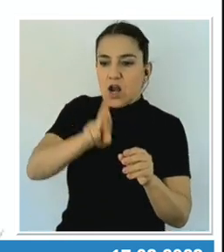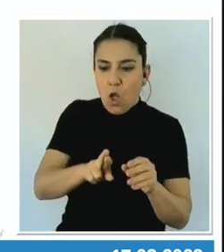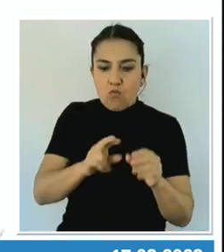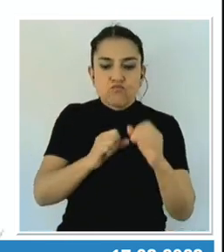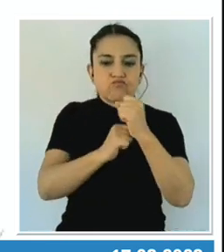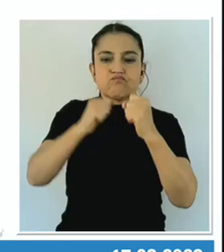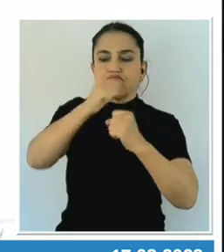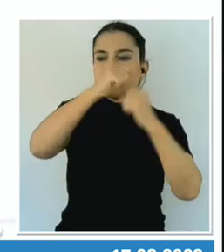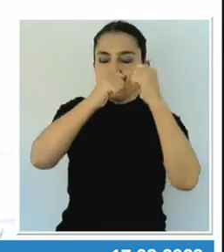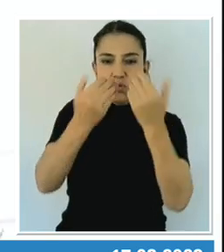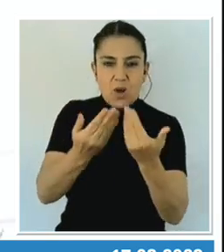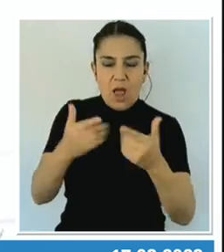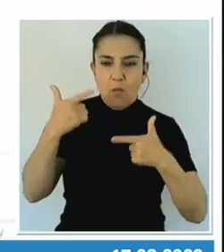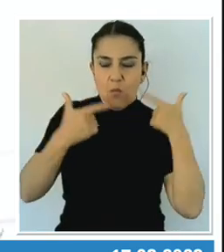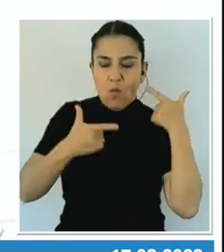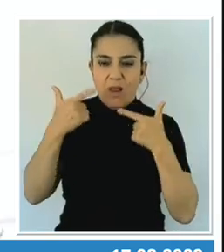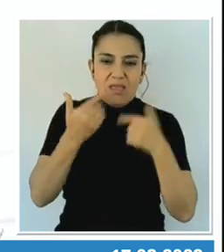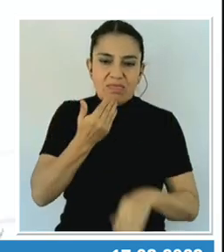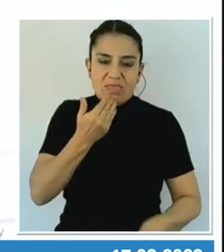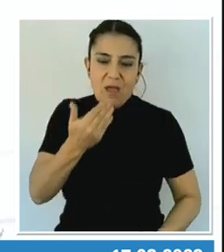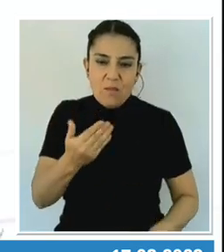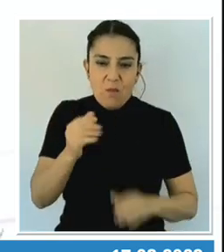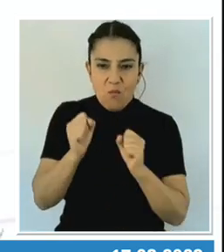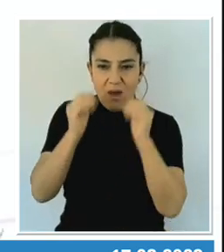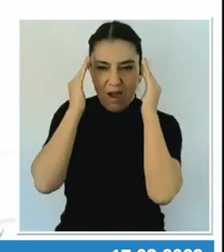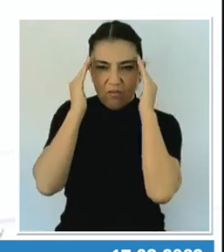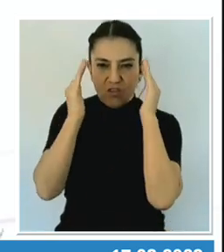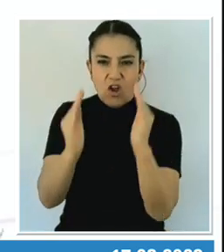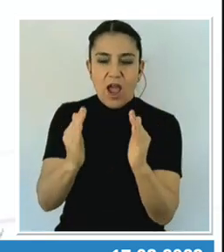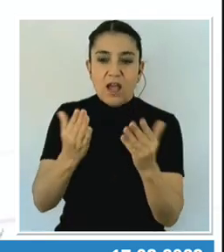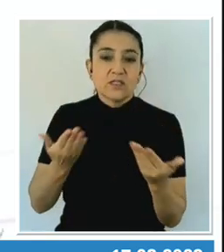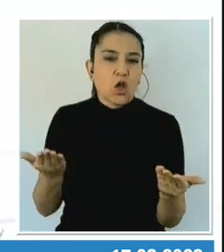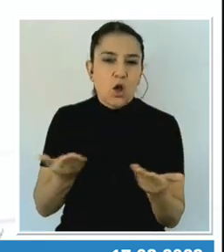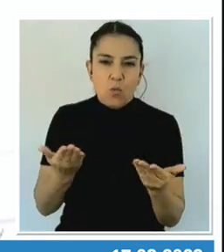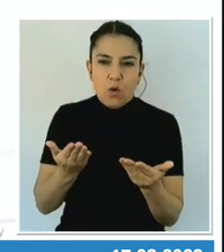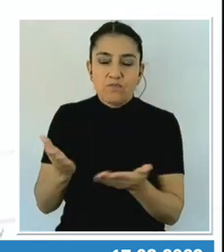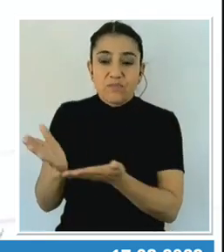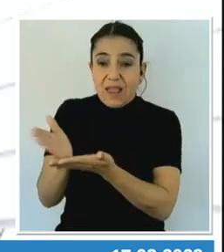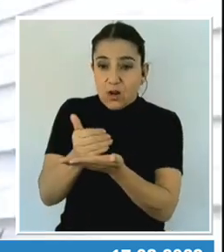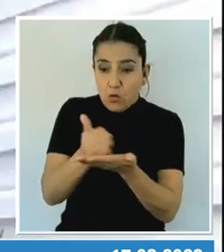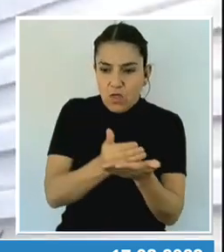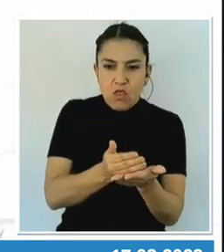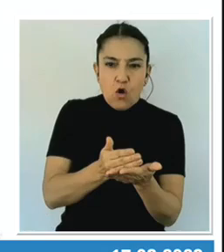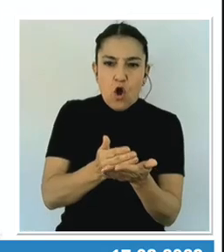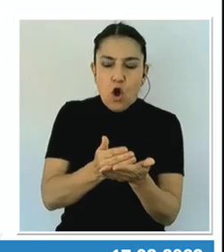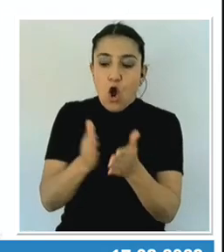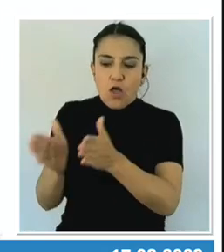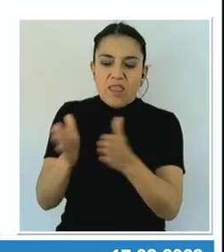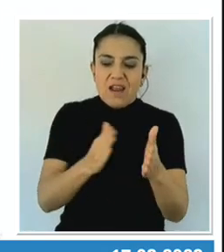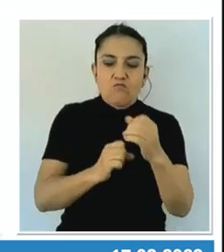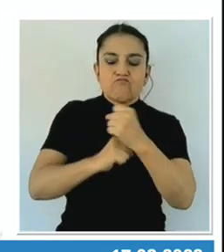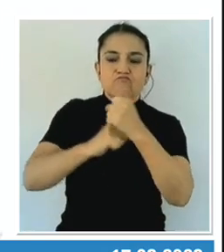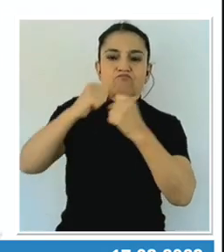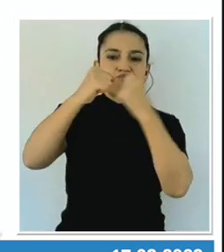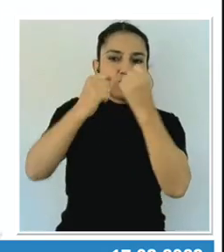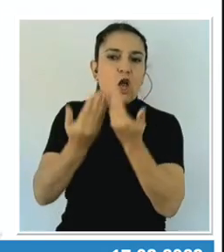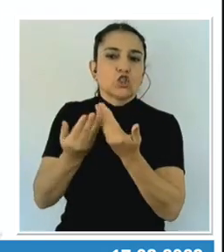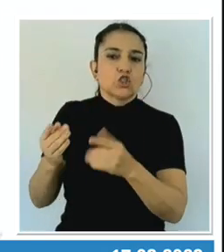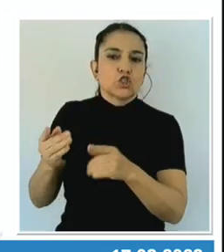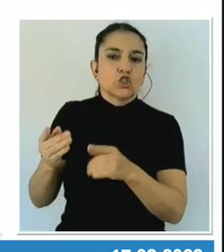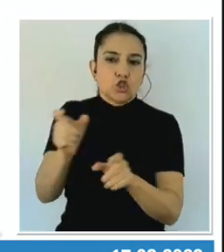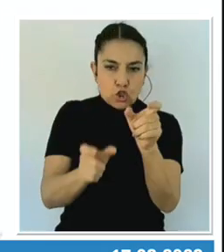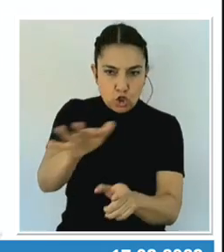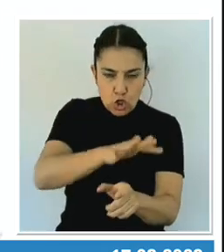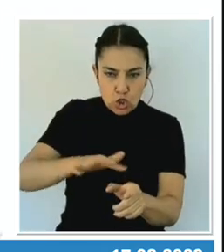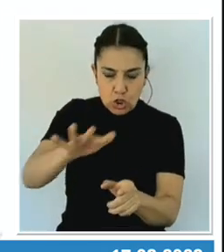también pueden enfocarse en organizar o reestructurar lo social, o hacer ambas cosas